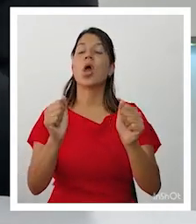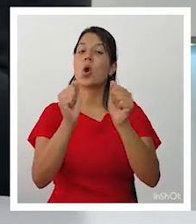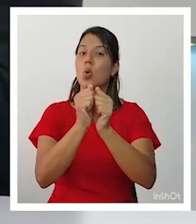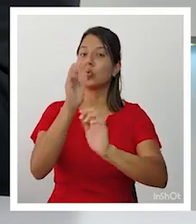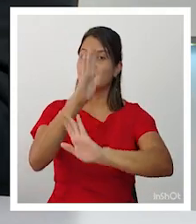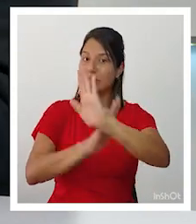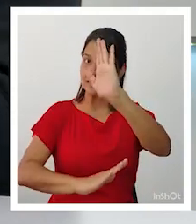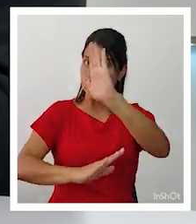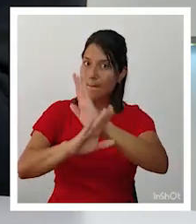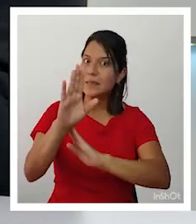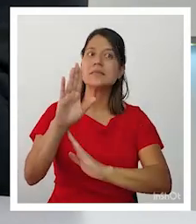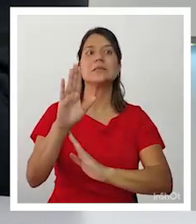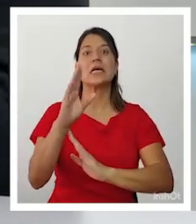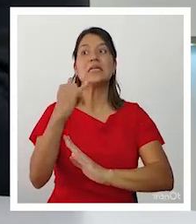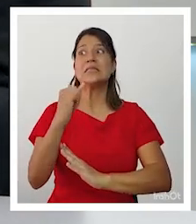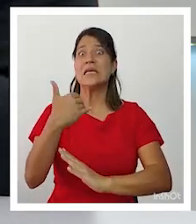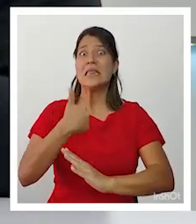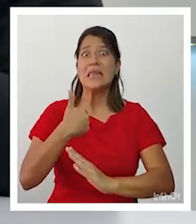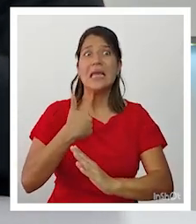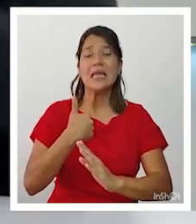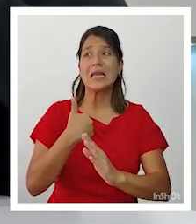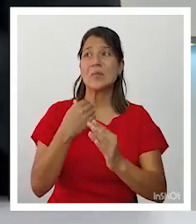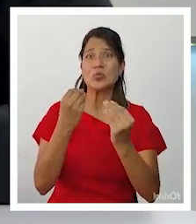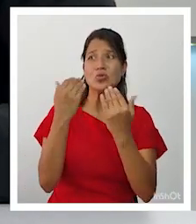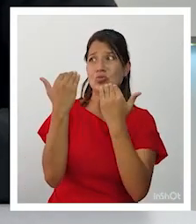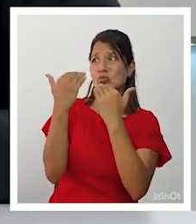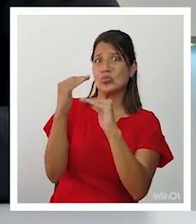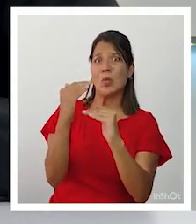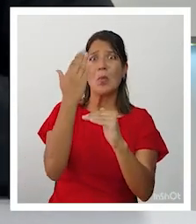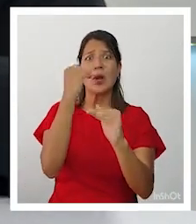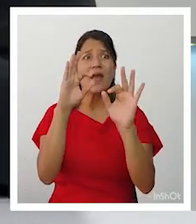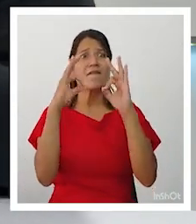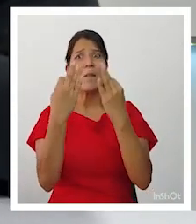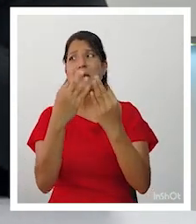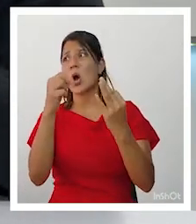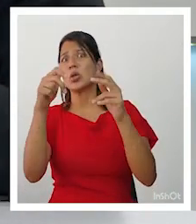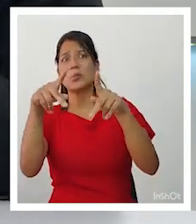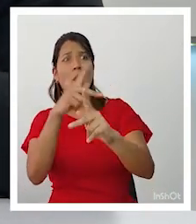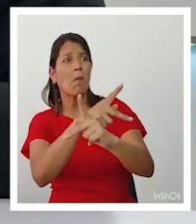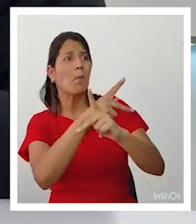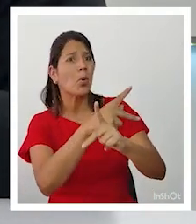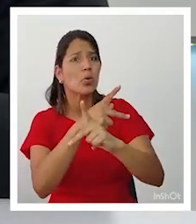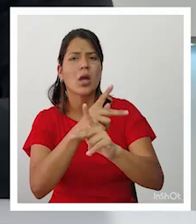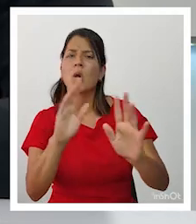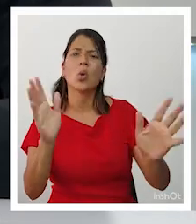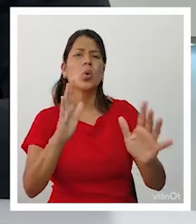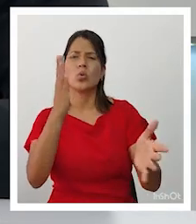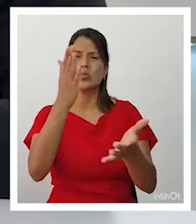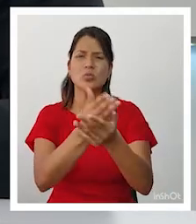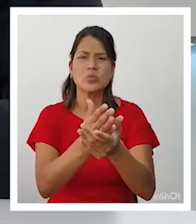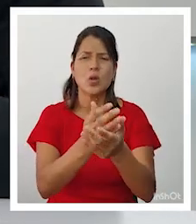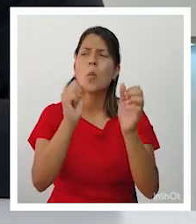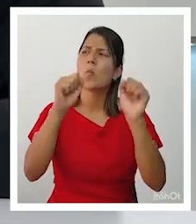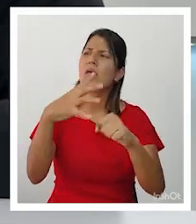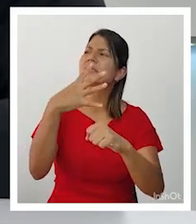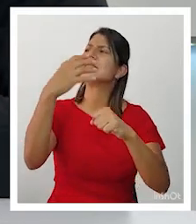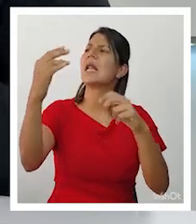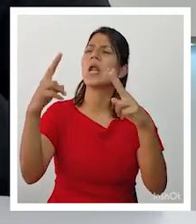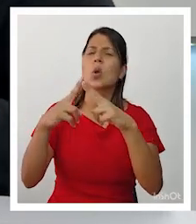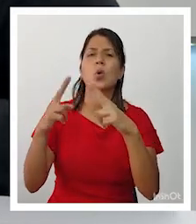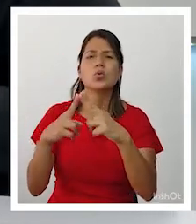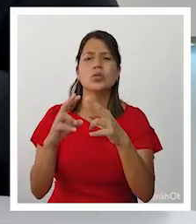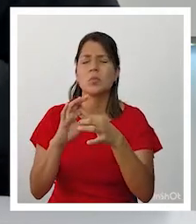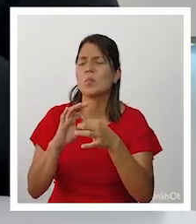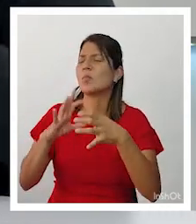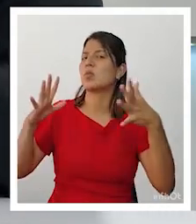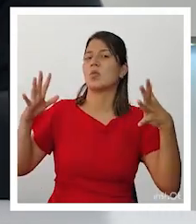es sobreprotegida, que también salga a conocer ese mundo y salga de esa burbuja que ya es mucho, para